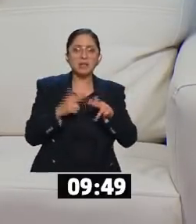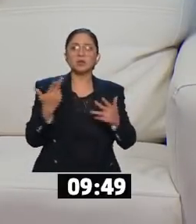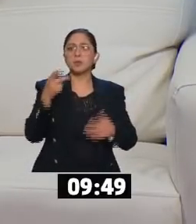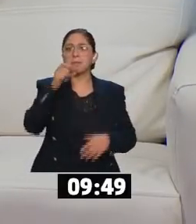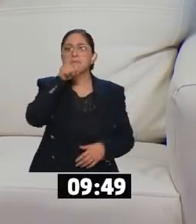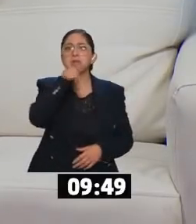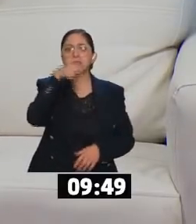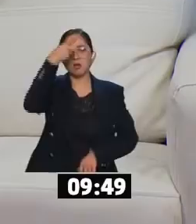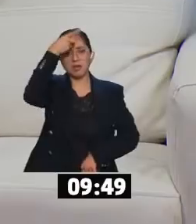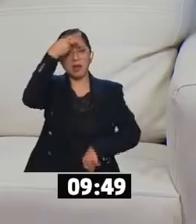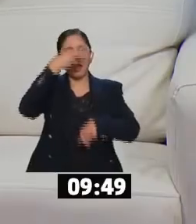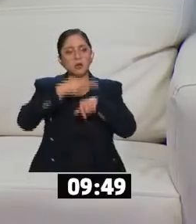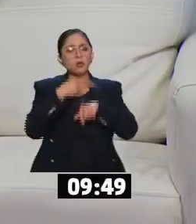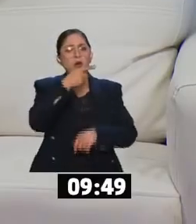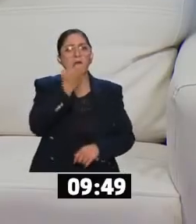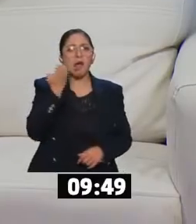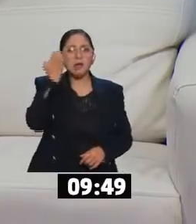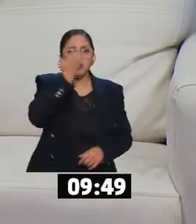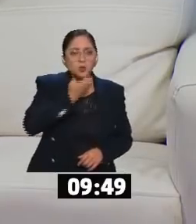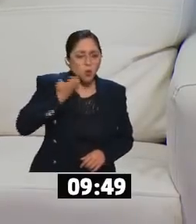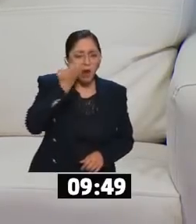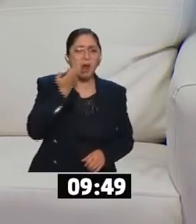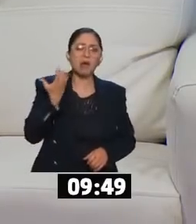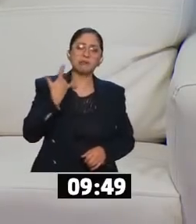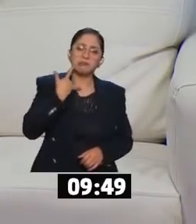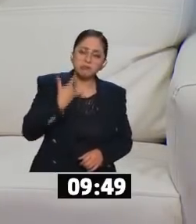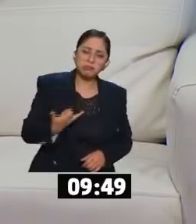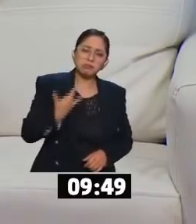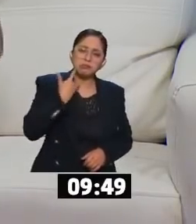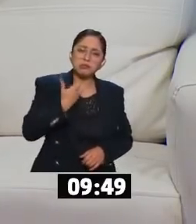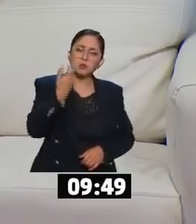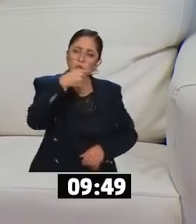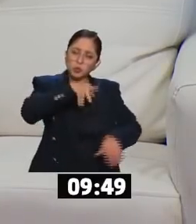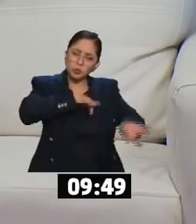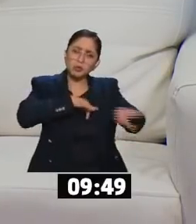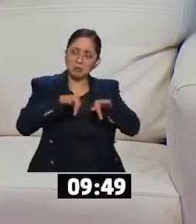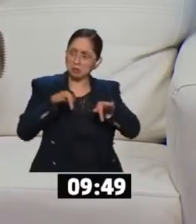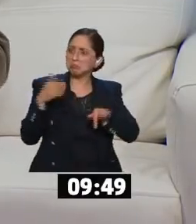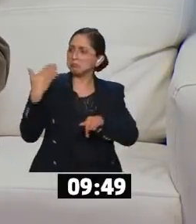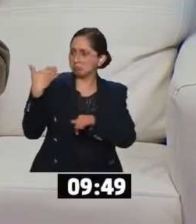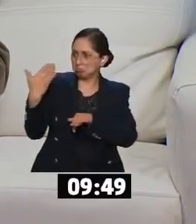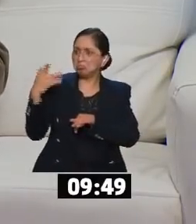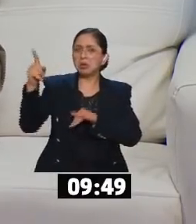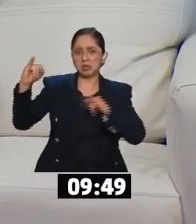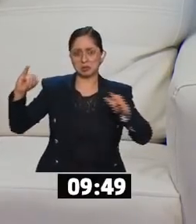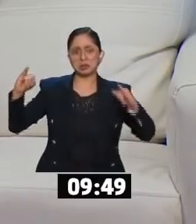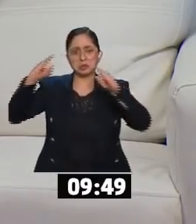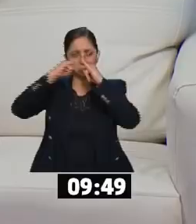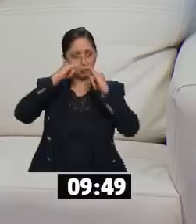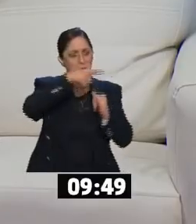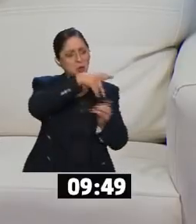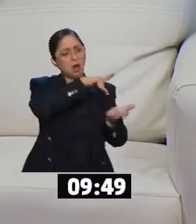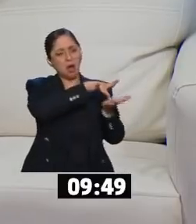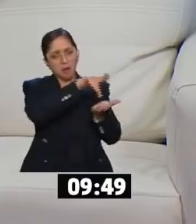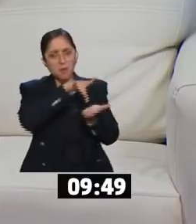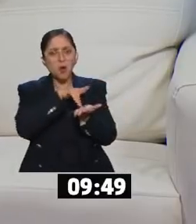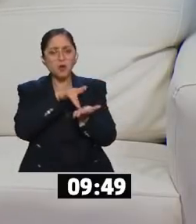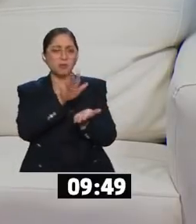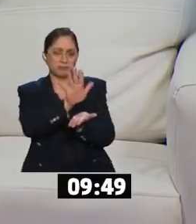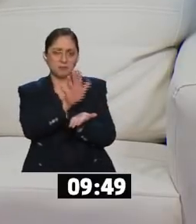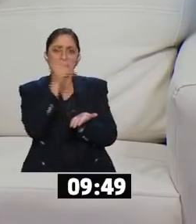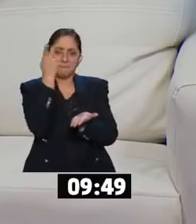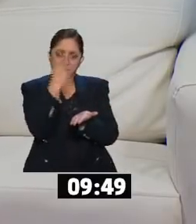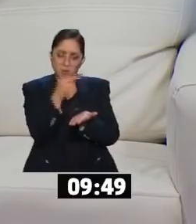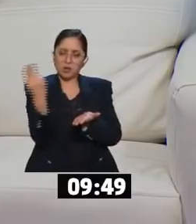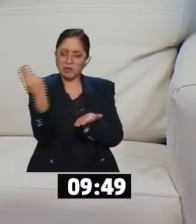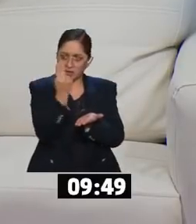directores de las escuelas, que ahí están dando la batalla. Y qué bueno que hay un apoyo institucional, pero al final de cuentas se